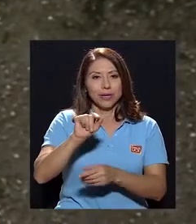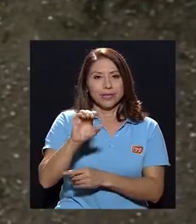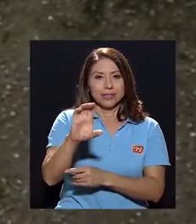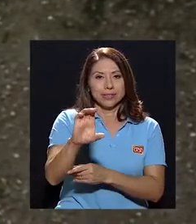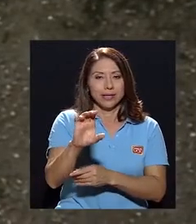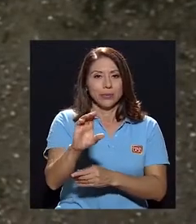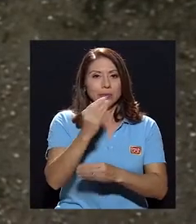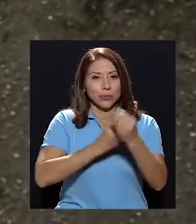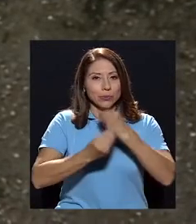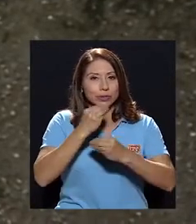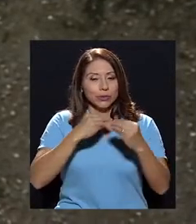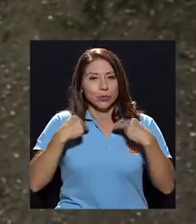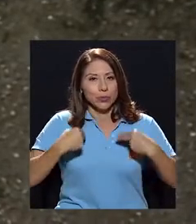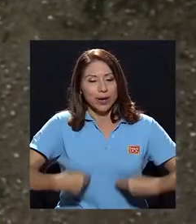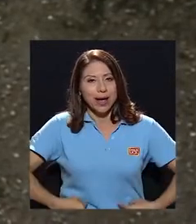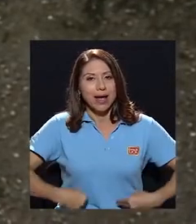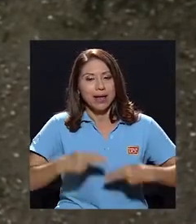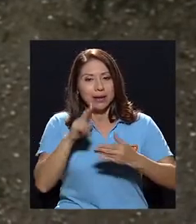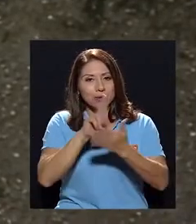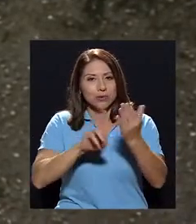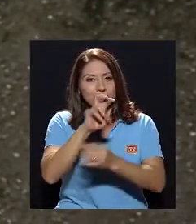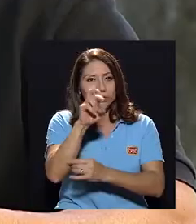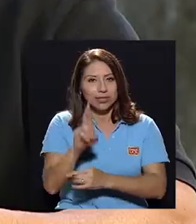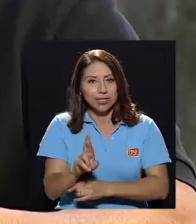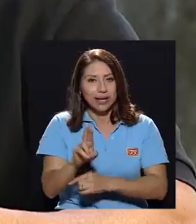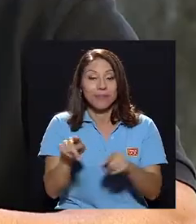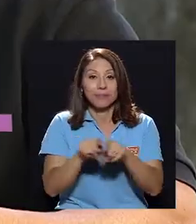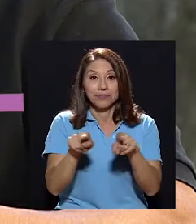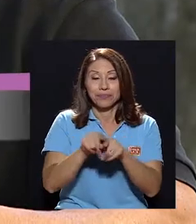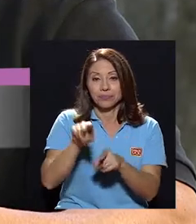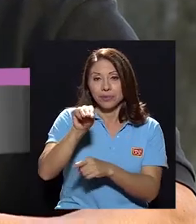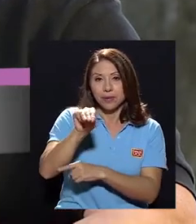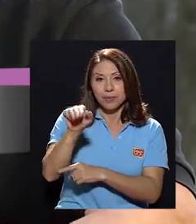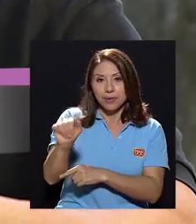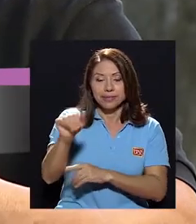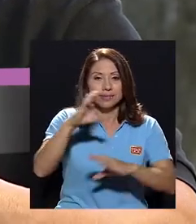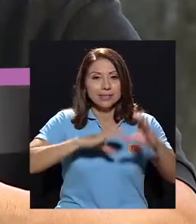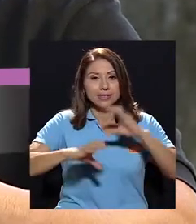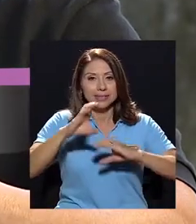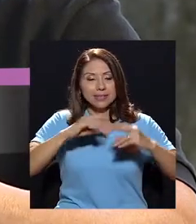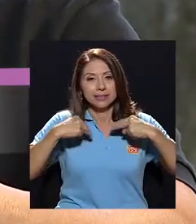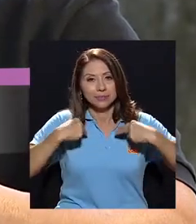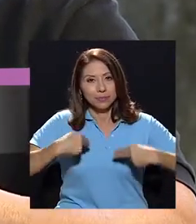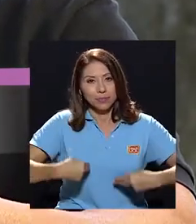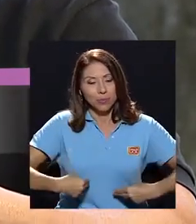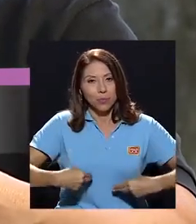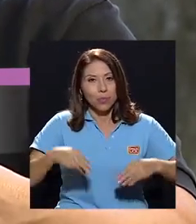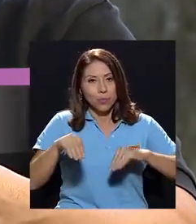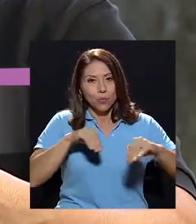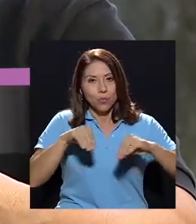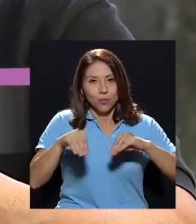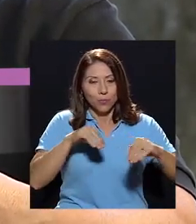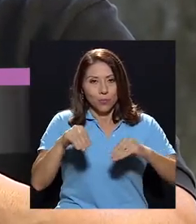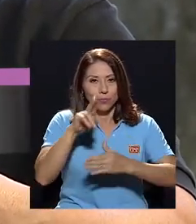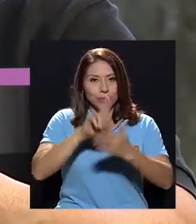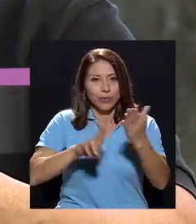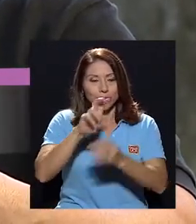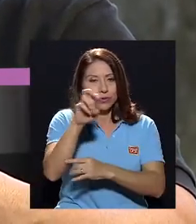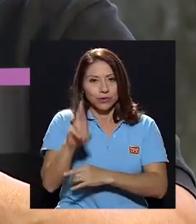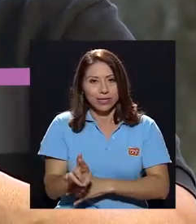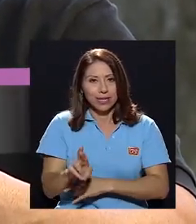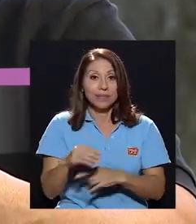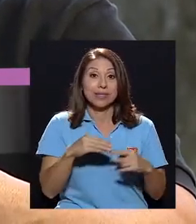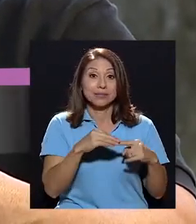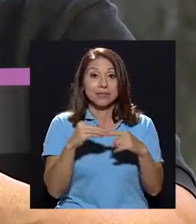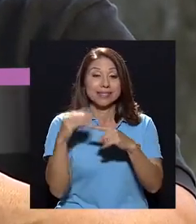en nutrición humana de la Universidad de Costa Rica. Además, es máster en ciencias del movimiento humano de la Universidad de Costa